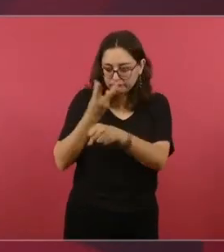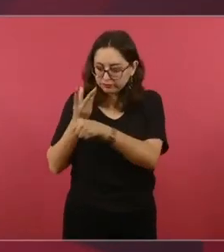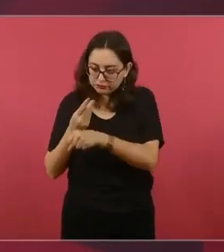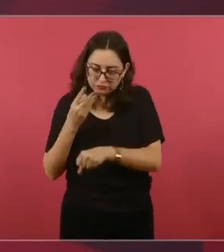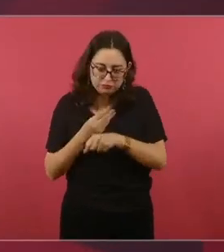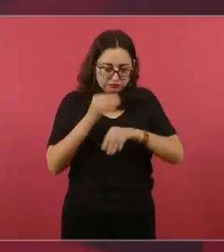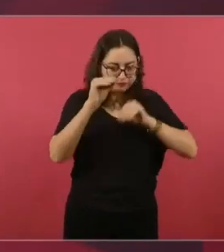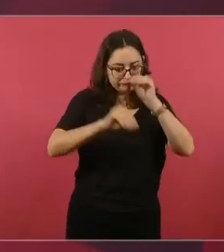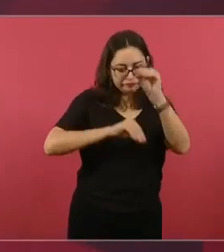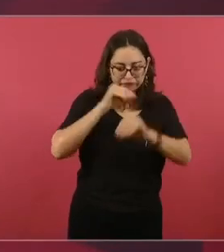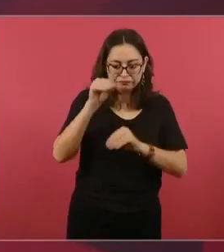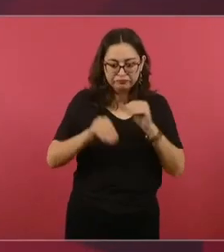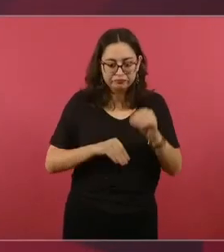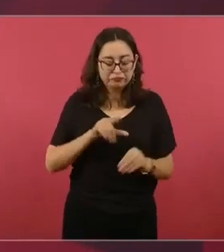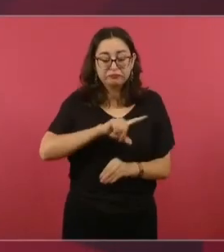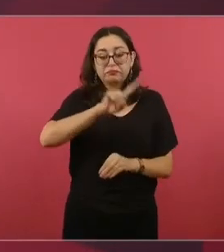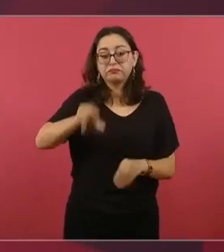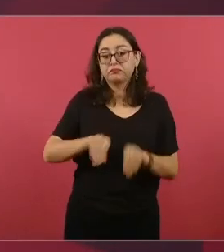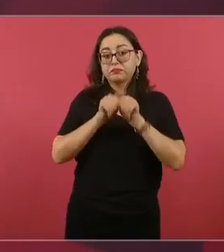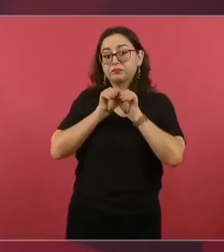aguantar.